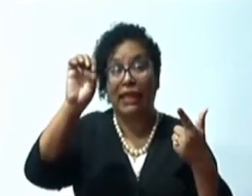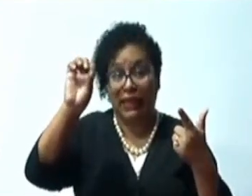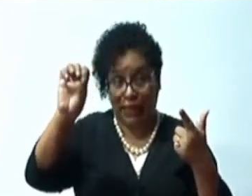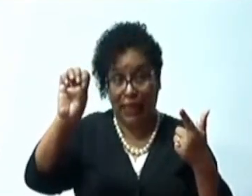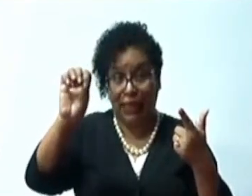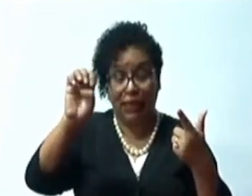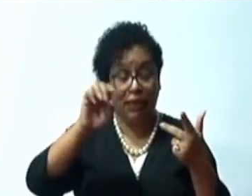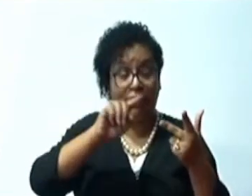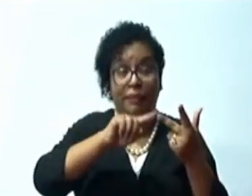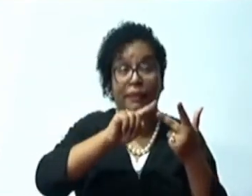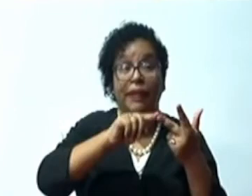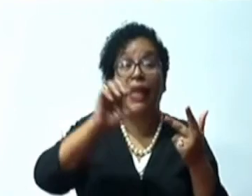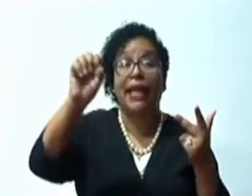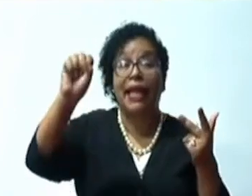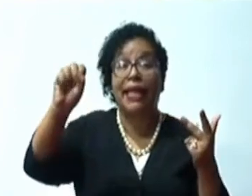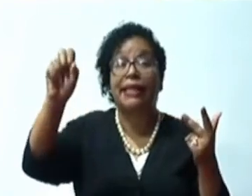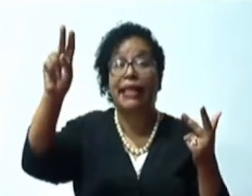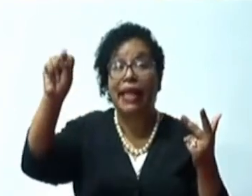Salud?